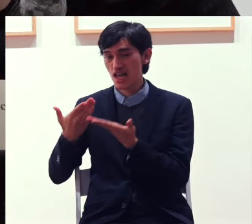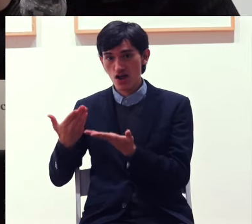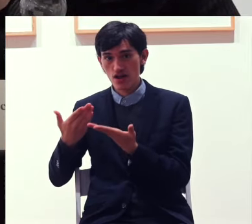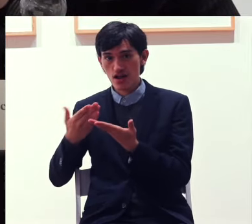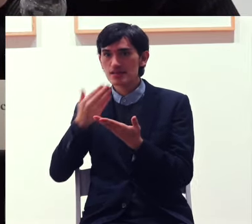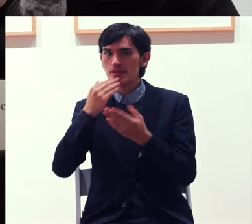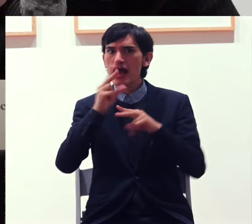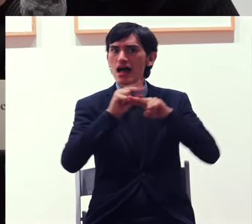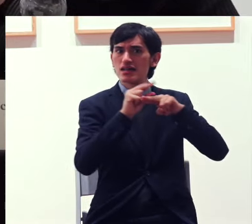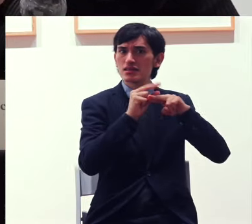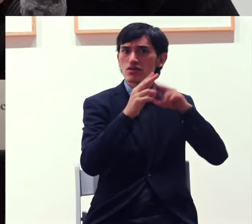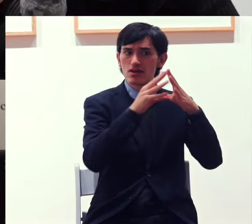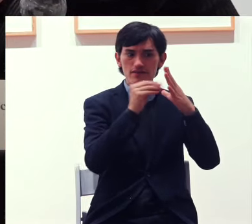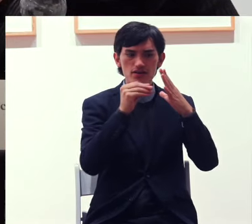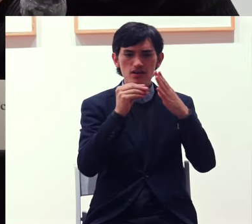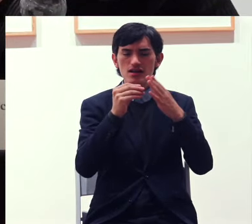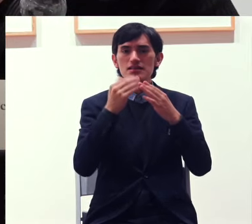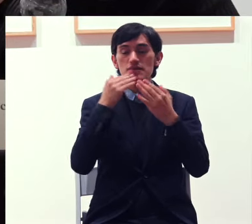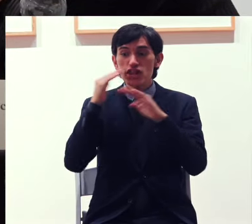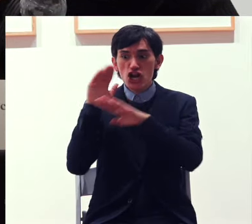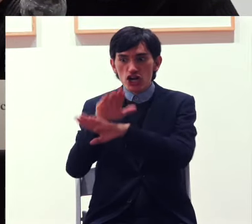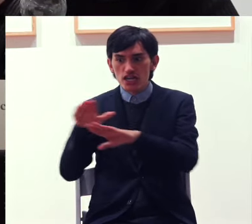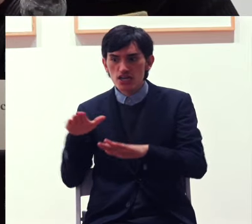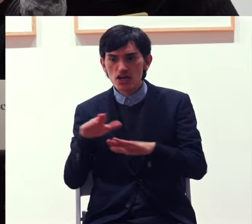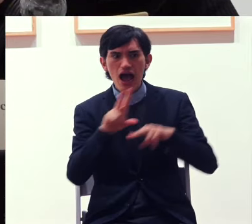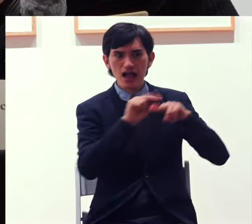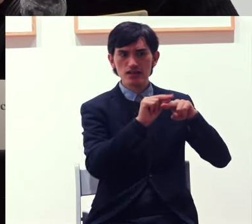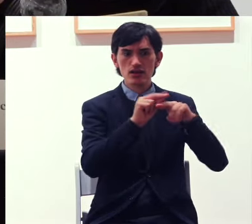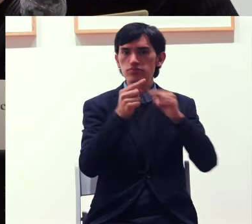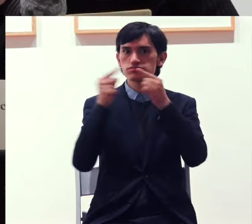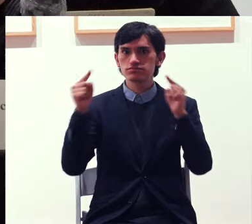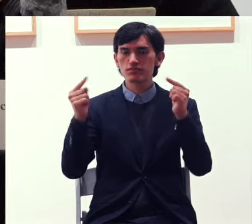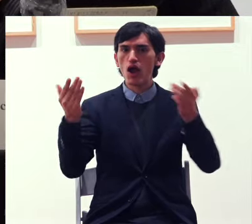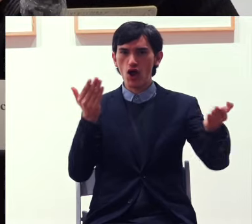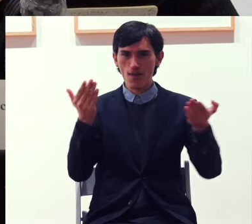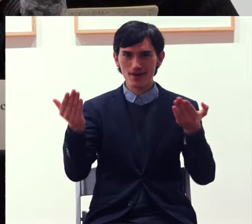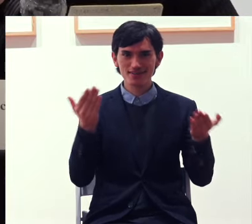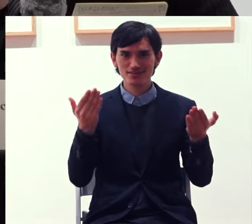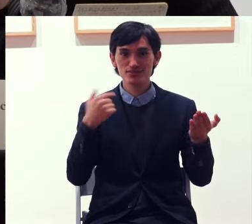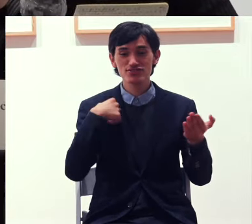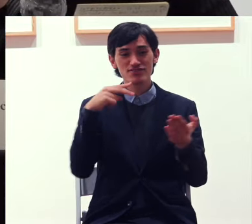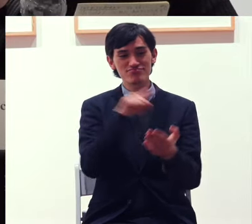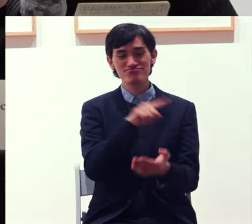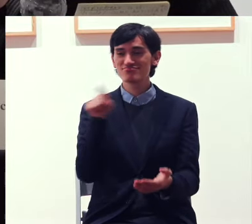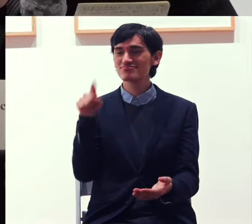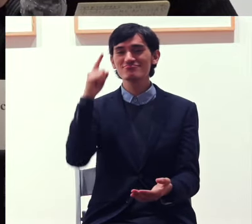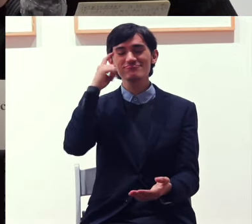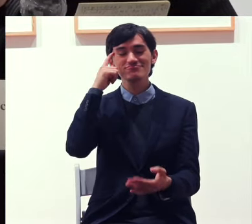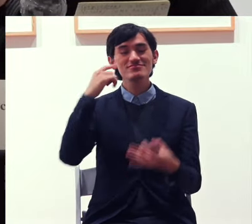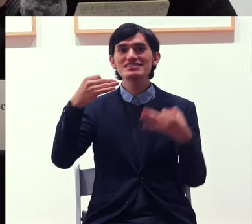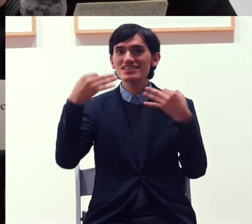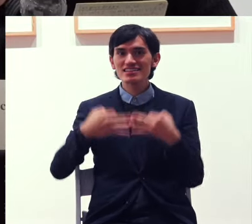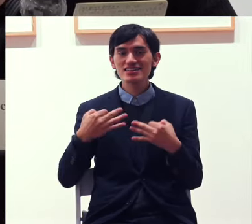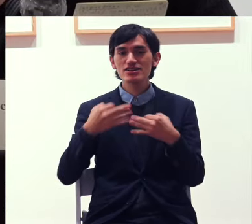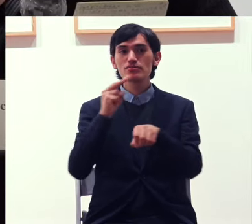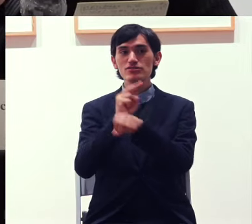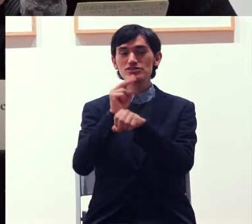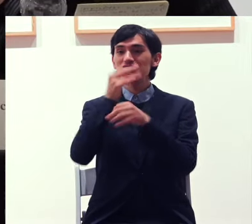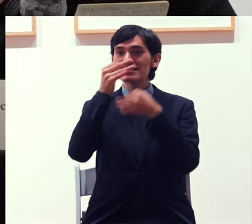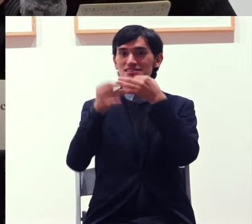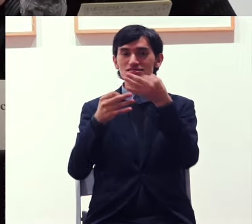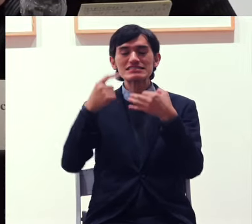popular, que son los antiguos grabados, con estos grabados de los niños, que me parece